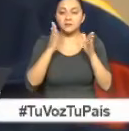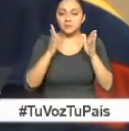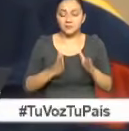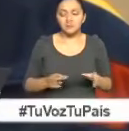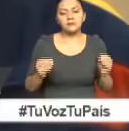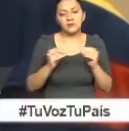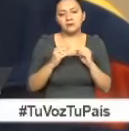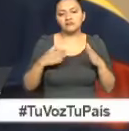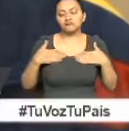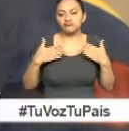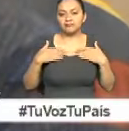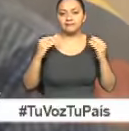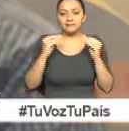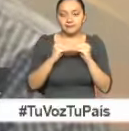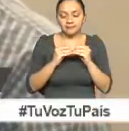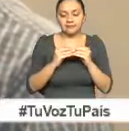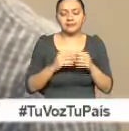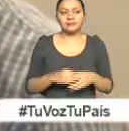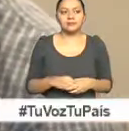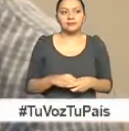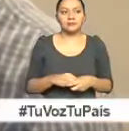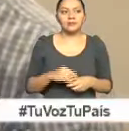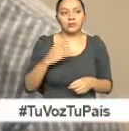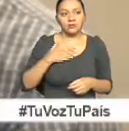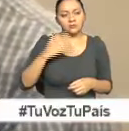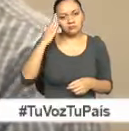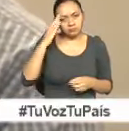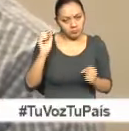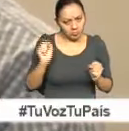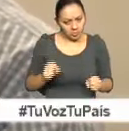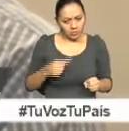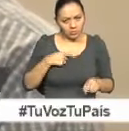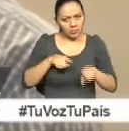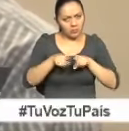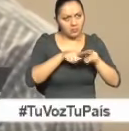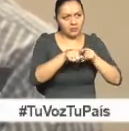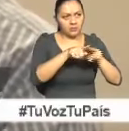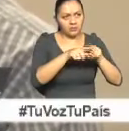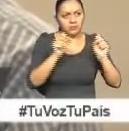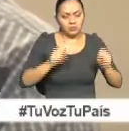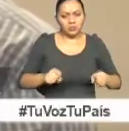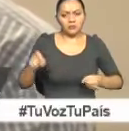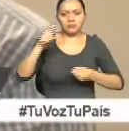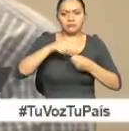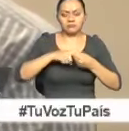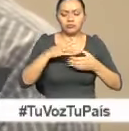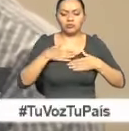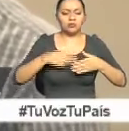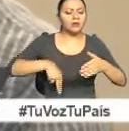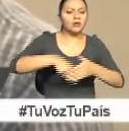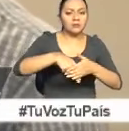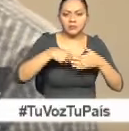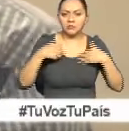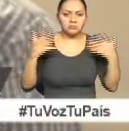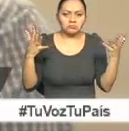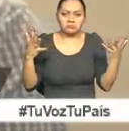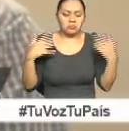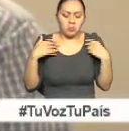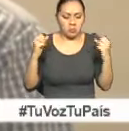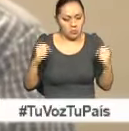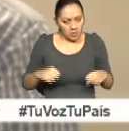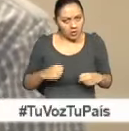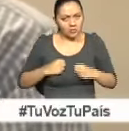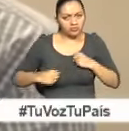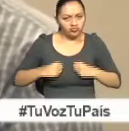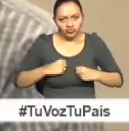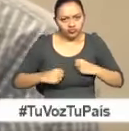de verles a ellos. El saber que yo puedo competir, el saber que en mí está eso. O sea, no me imposibilita